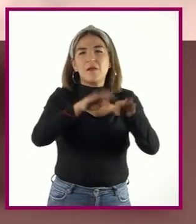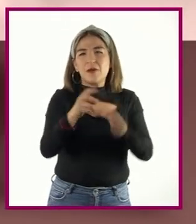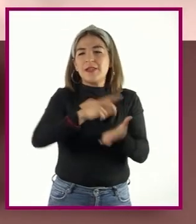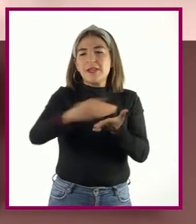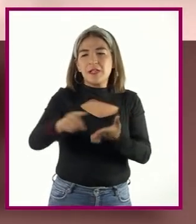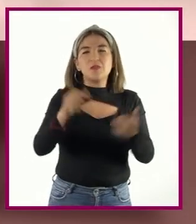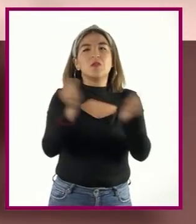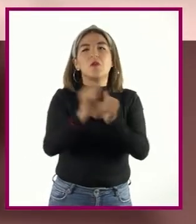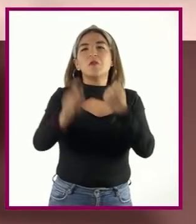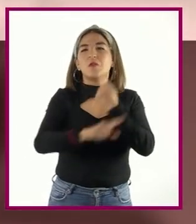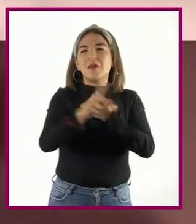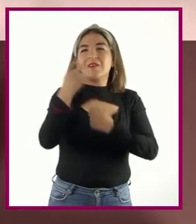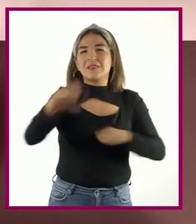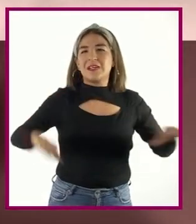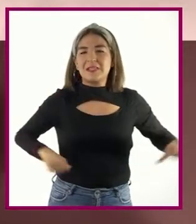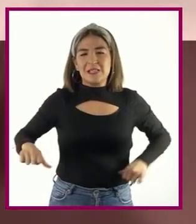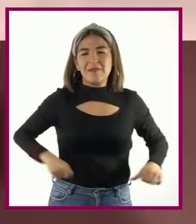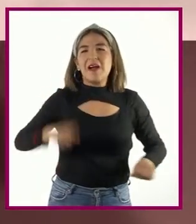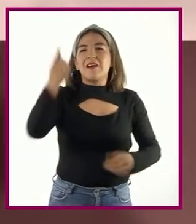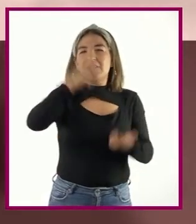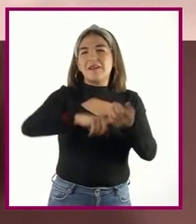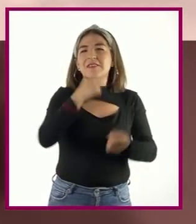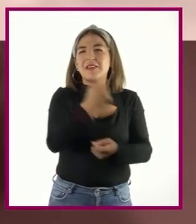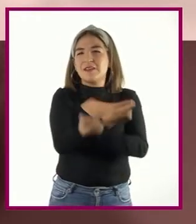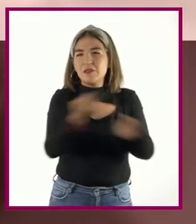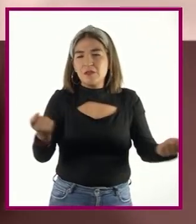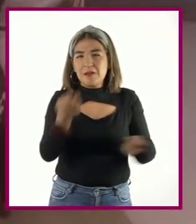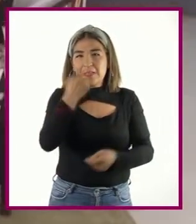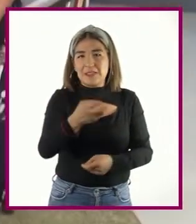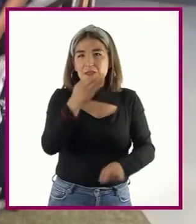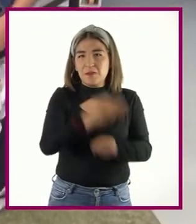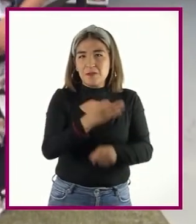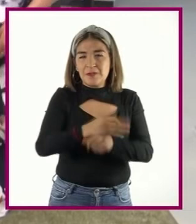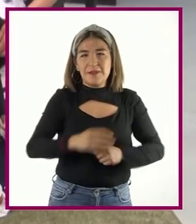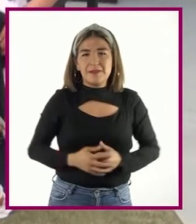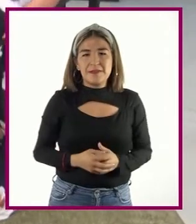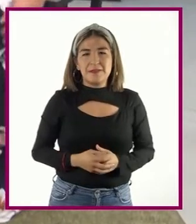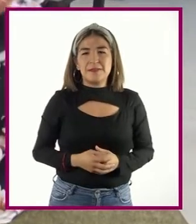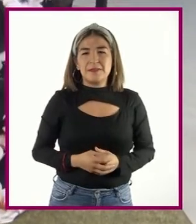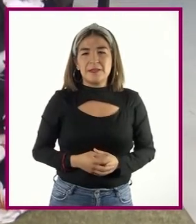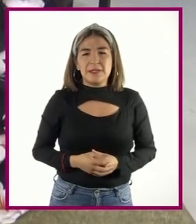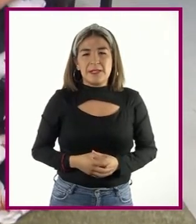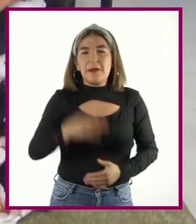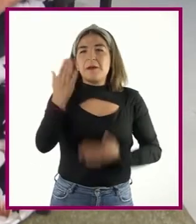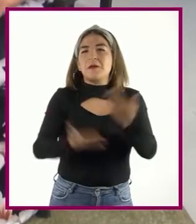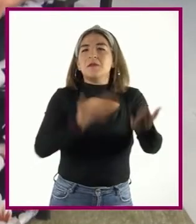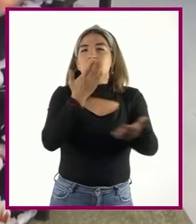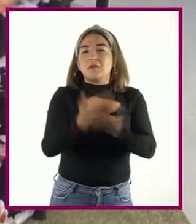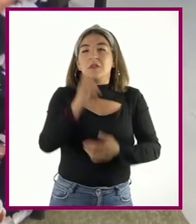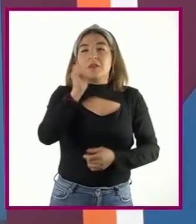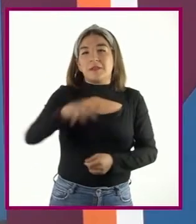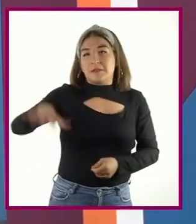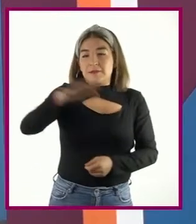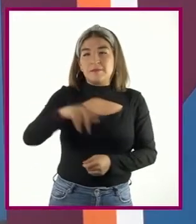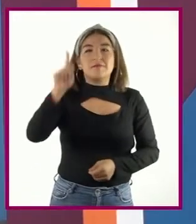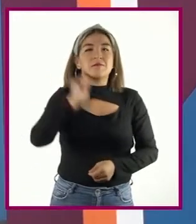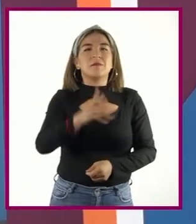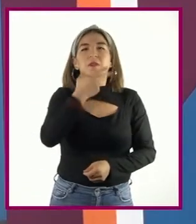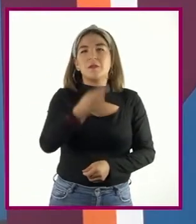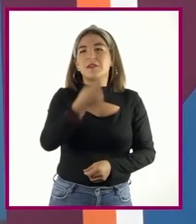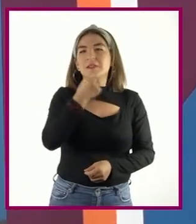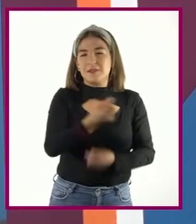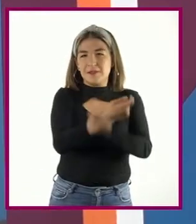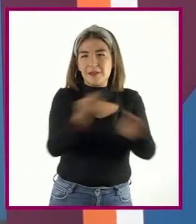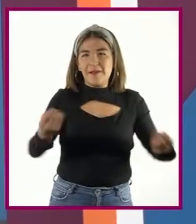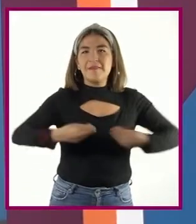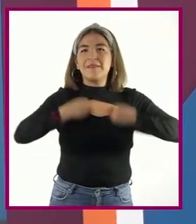la situación de la infancia involucrada en esta actividad? La propuesta es que niñas y niños vivan sus